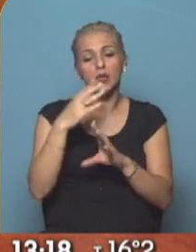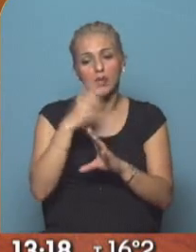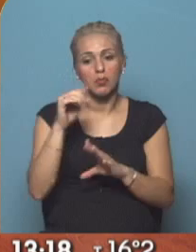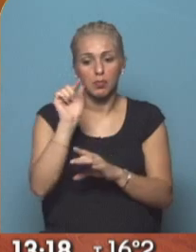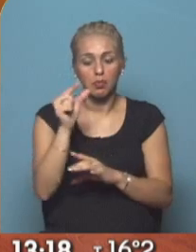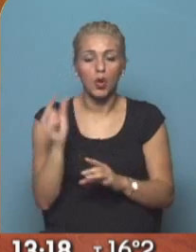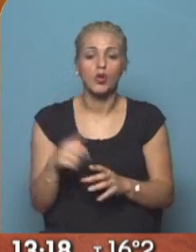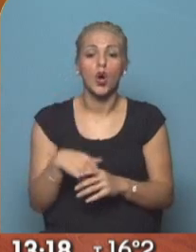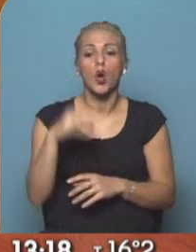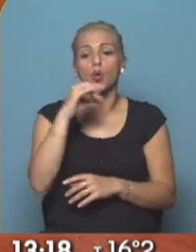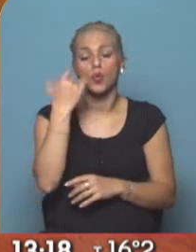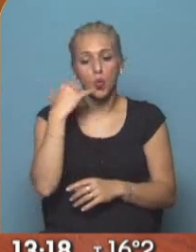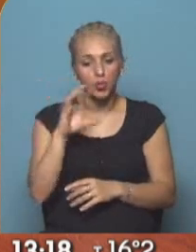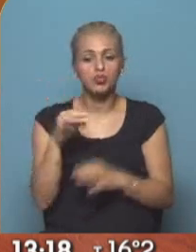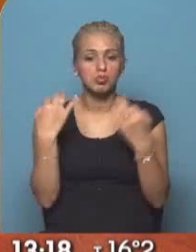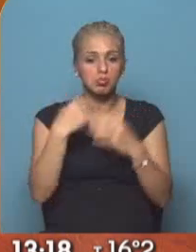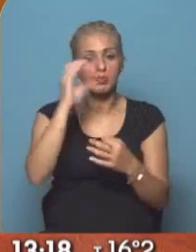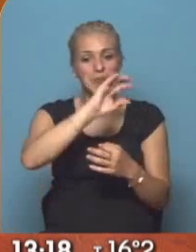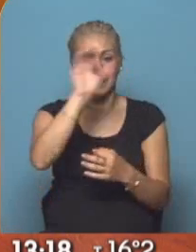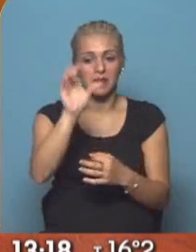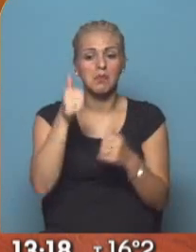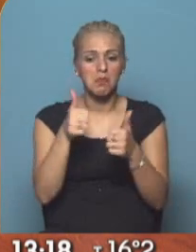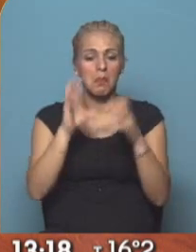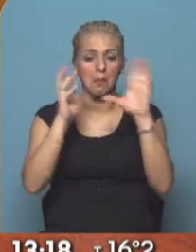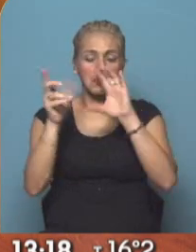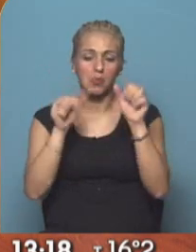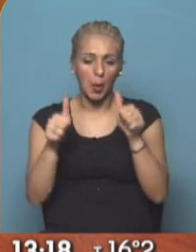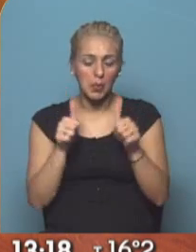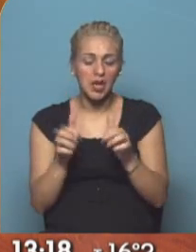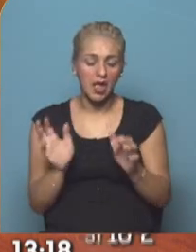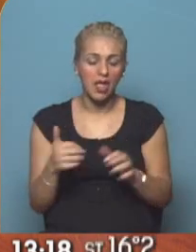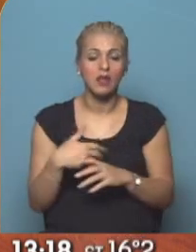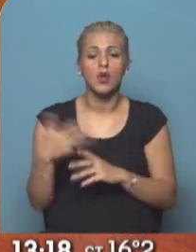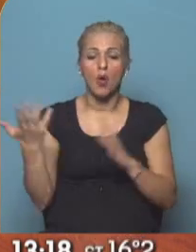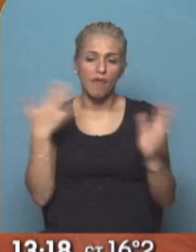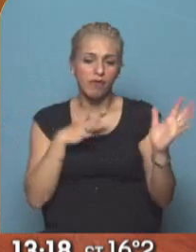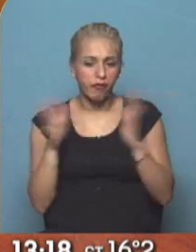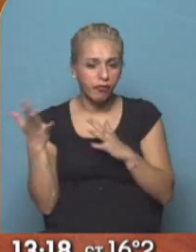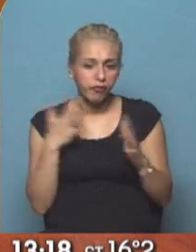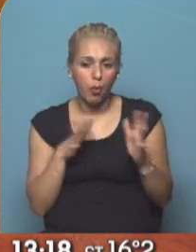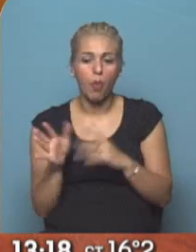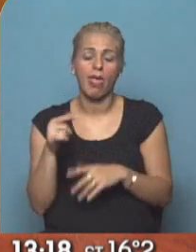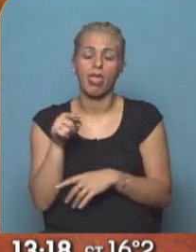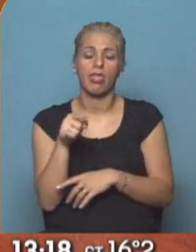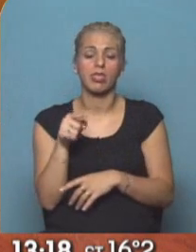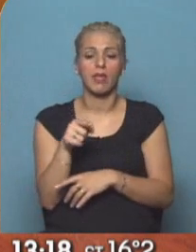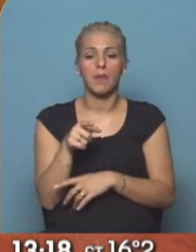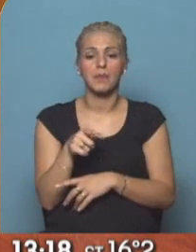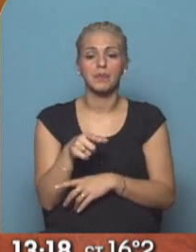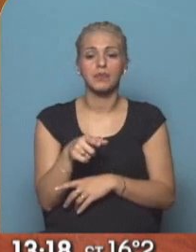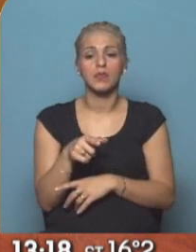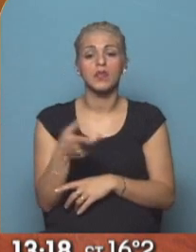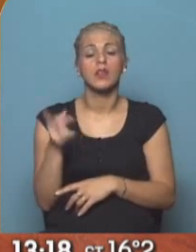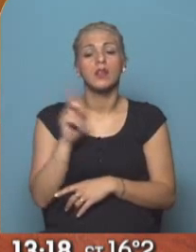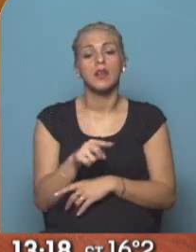temperaturas. Sobre la región de Cuyo, buen tiempo también, con aumentos temporarios de nubosidad. Sigue soplando viento muy fuerte a lo largo de toda la región cordillerana. Sobre